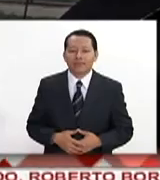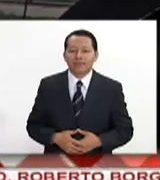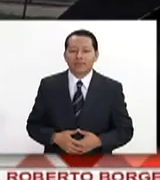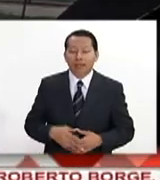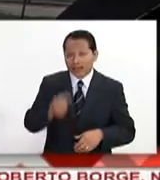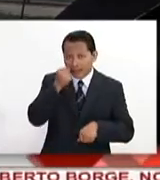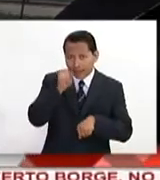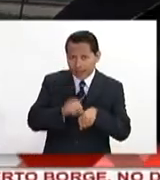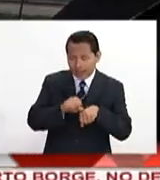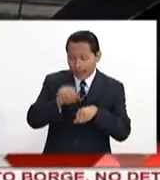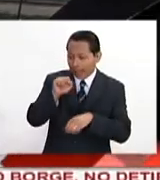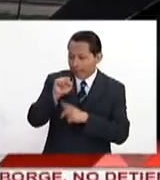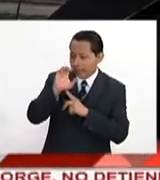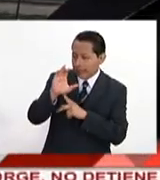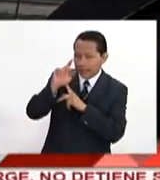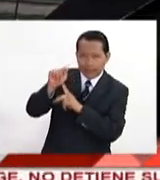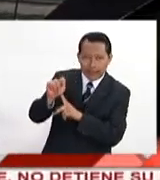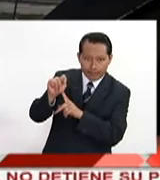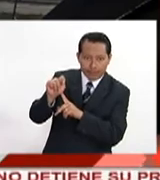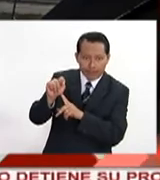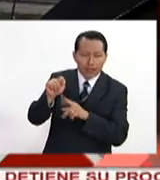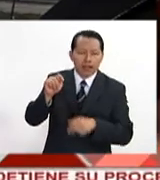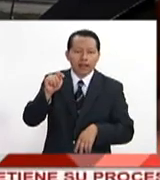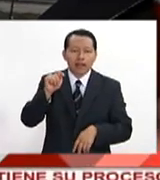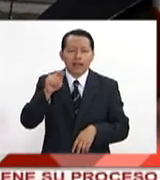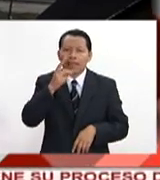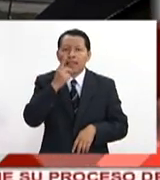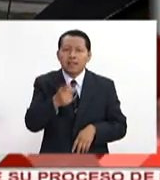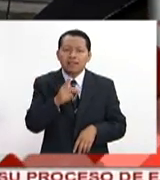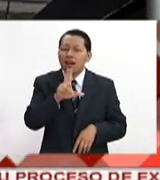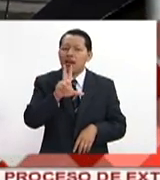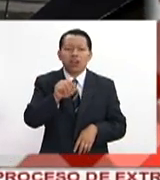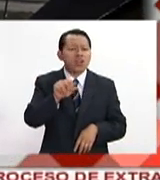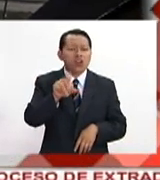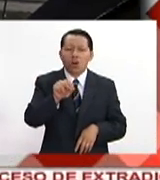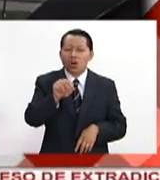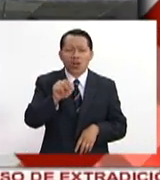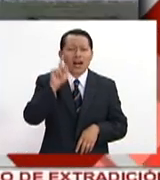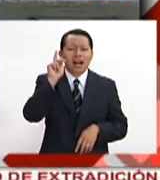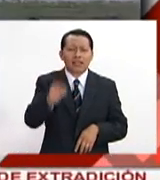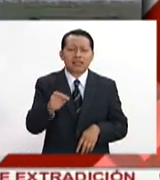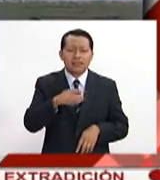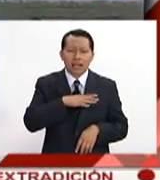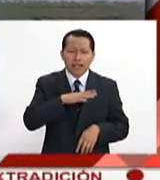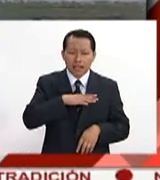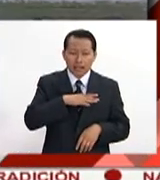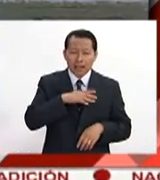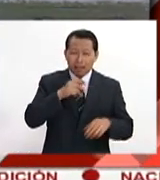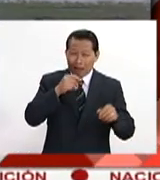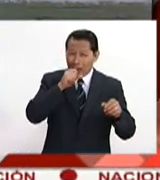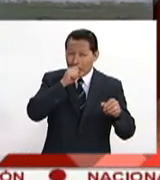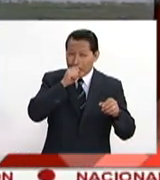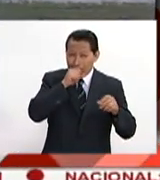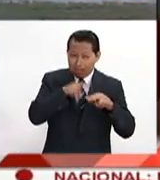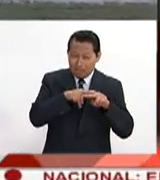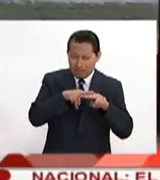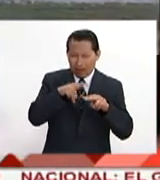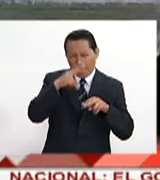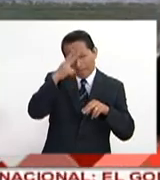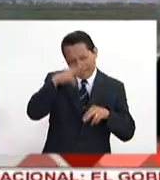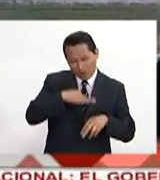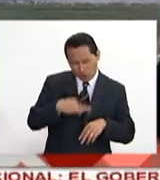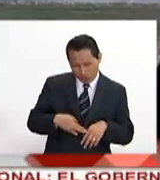La Secretaría de Comunicaciones y Transportes desmintió que se haya registrado la caída de algún vagón del tren interurbano